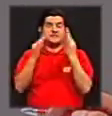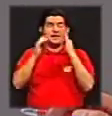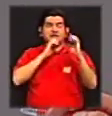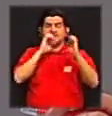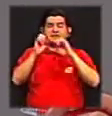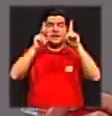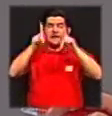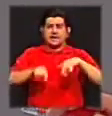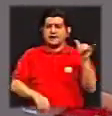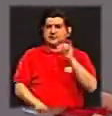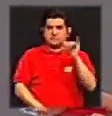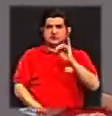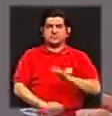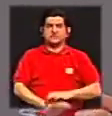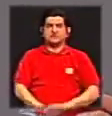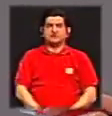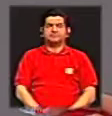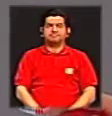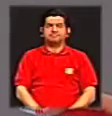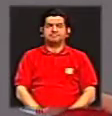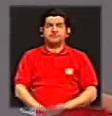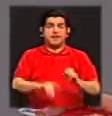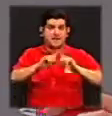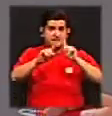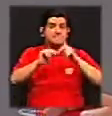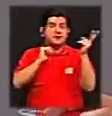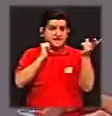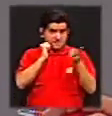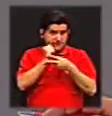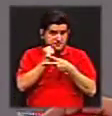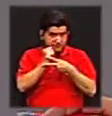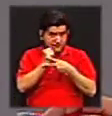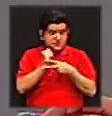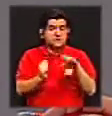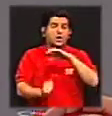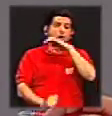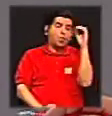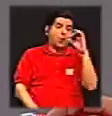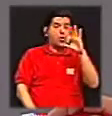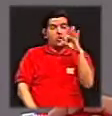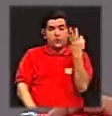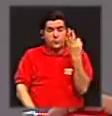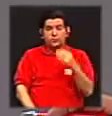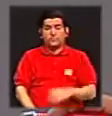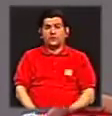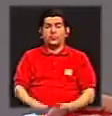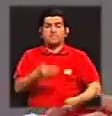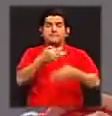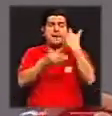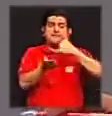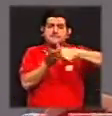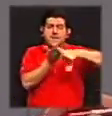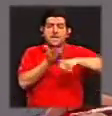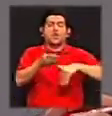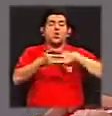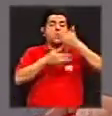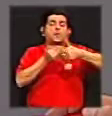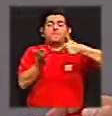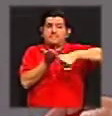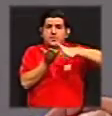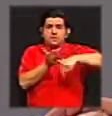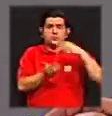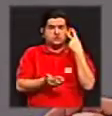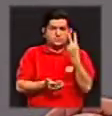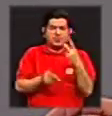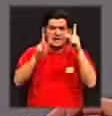entrevistar a estas mismas personas varias veces o en varias rondas, o de forma preelectoral y postelectoral, para ver cómo votó